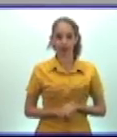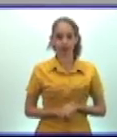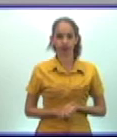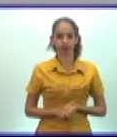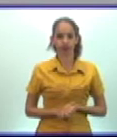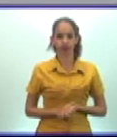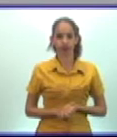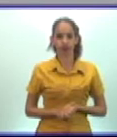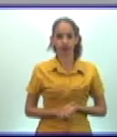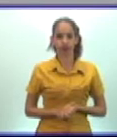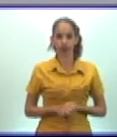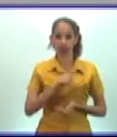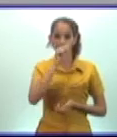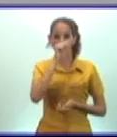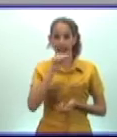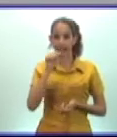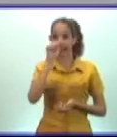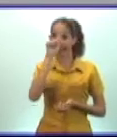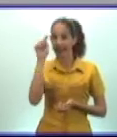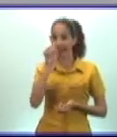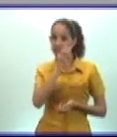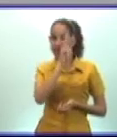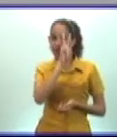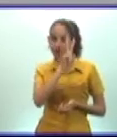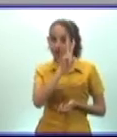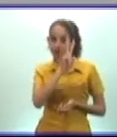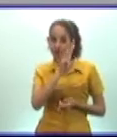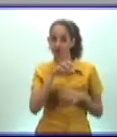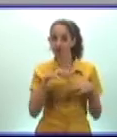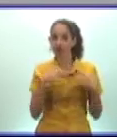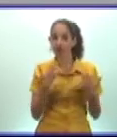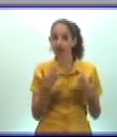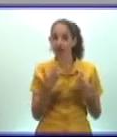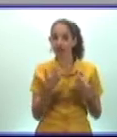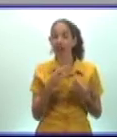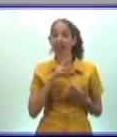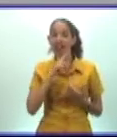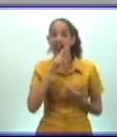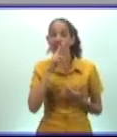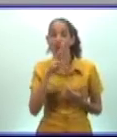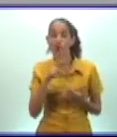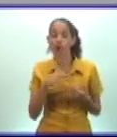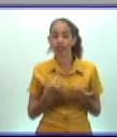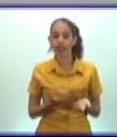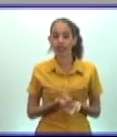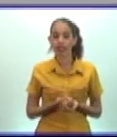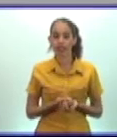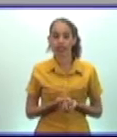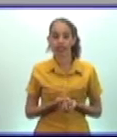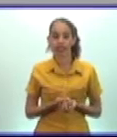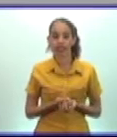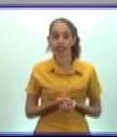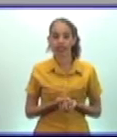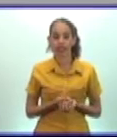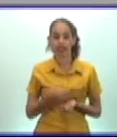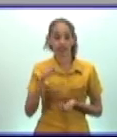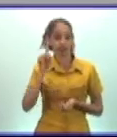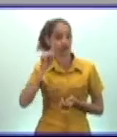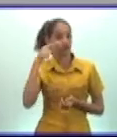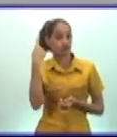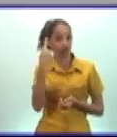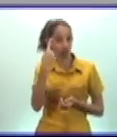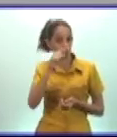La raíz cúbica de 1 sobre 512 es igual a 1/8.